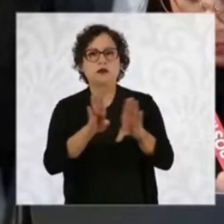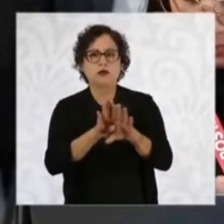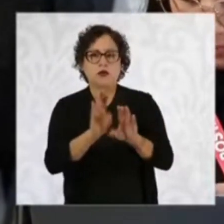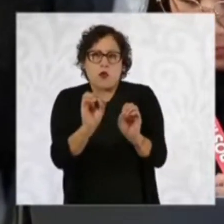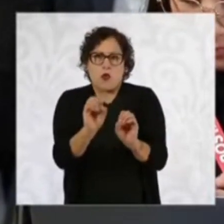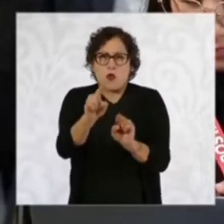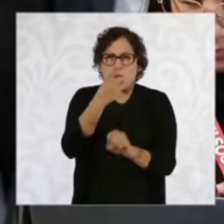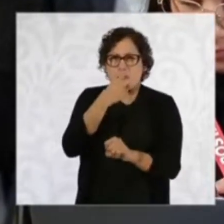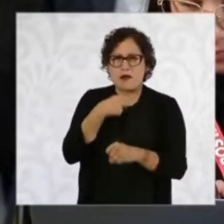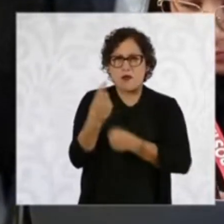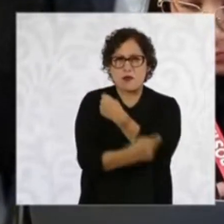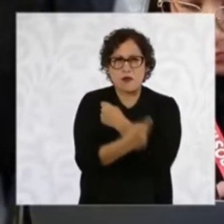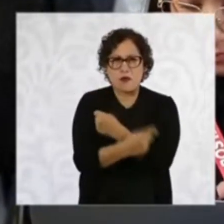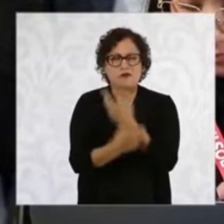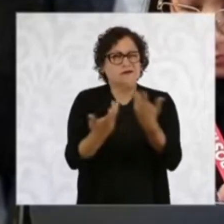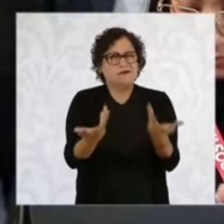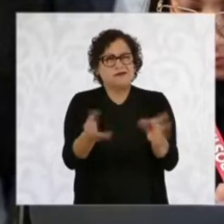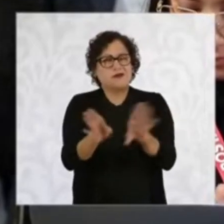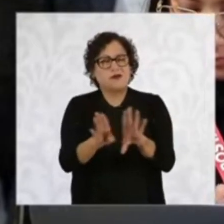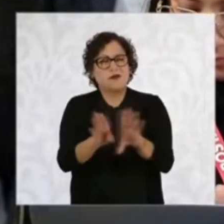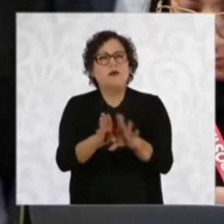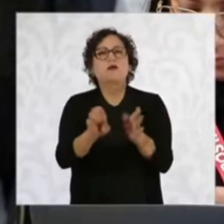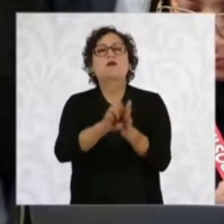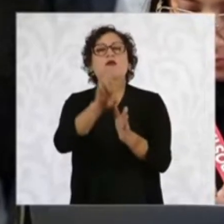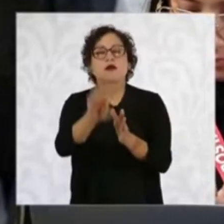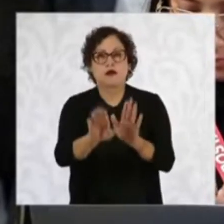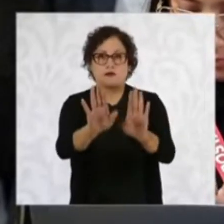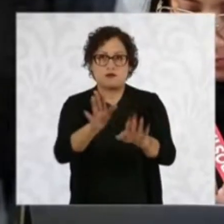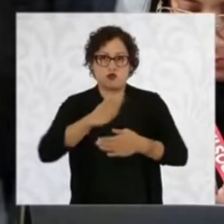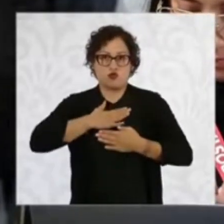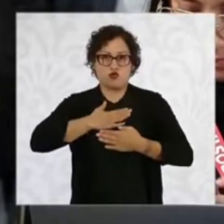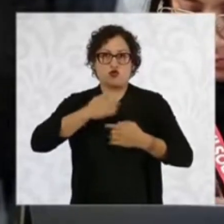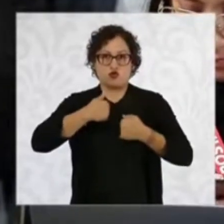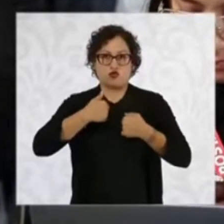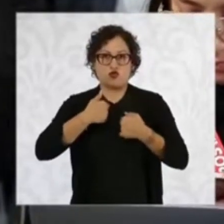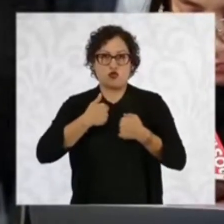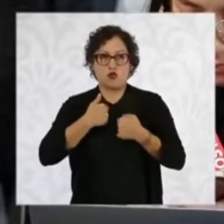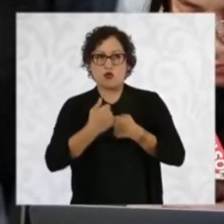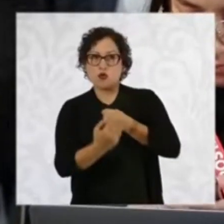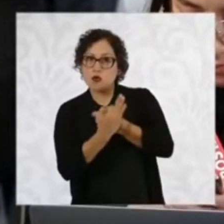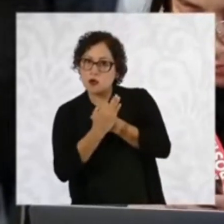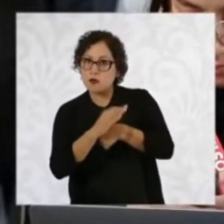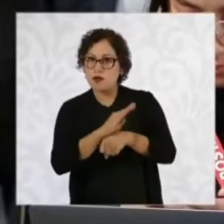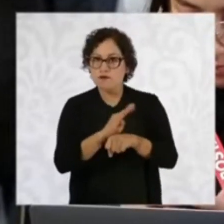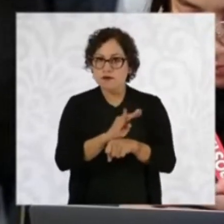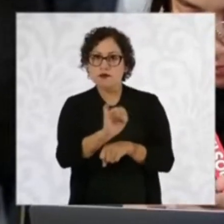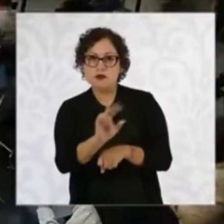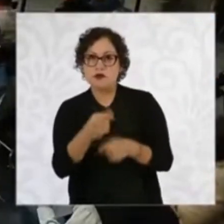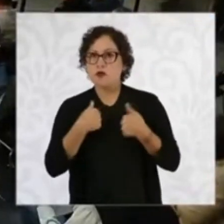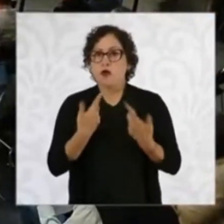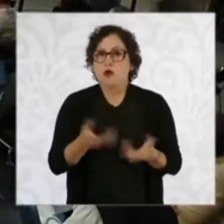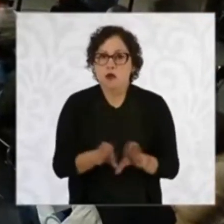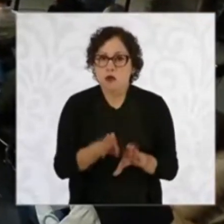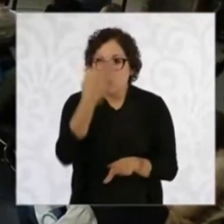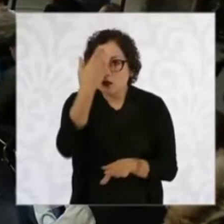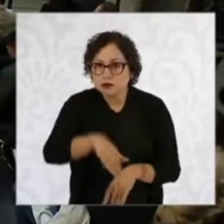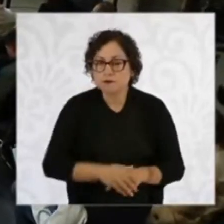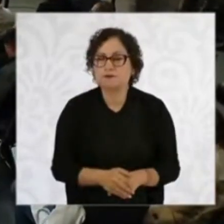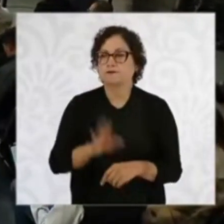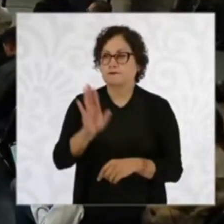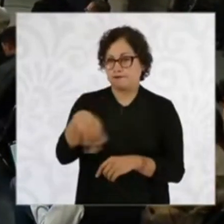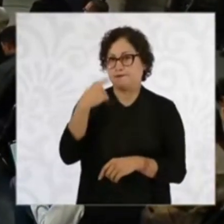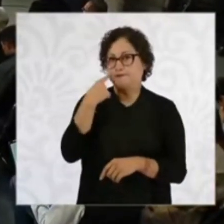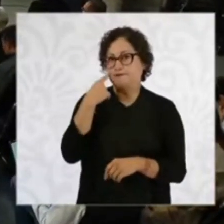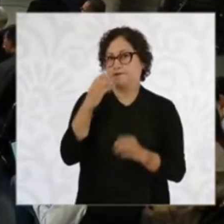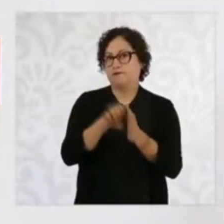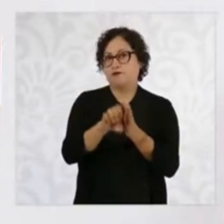automático. Entonces, ¿cómo saber si, por ejemplo, yo soy beneficiado o no de este programa? Tú vas a poder, suponiendo que